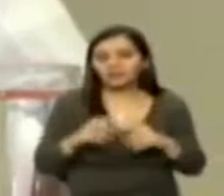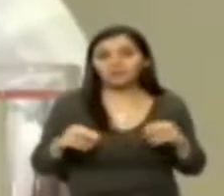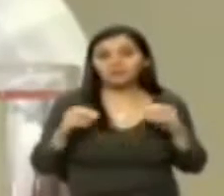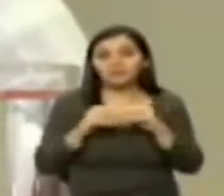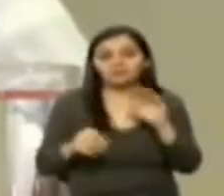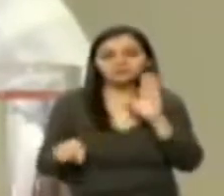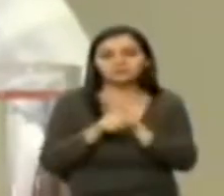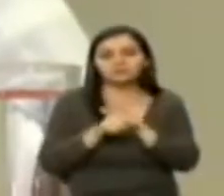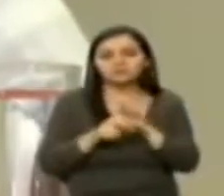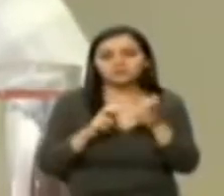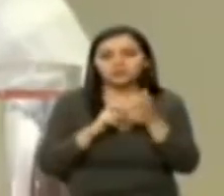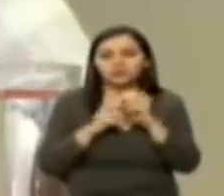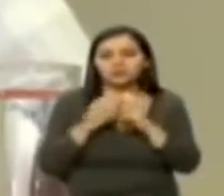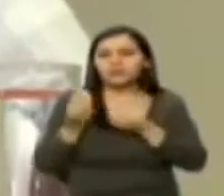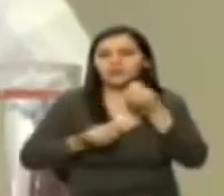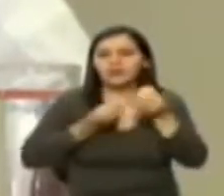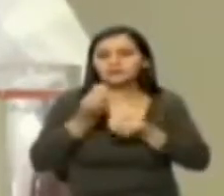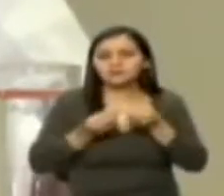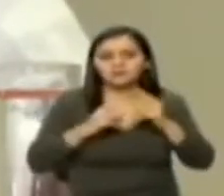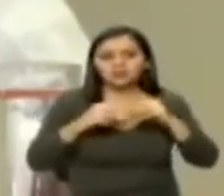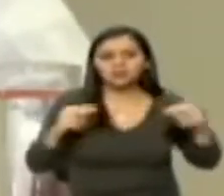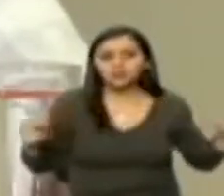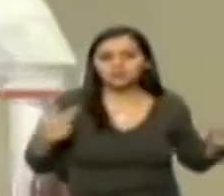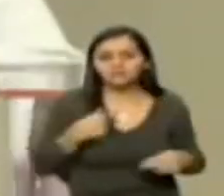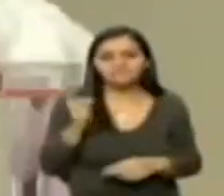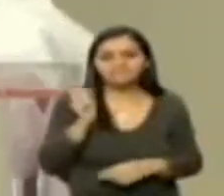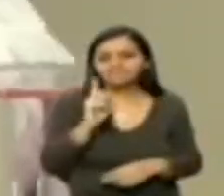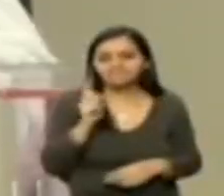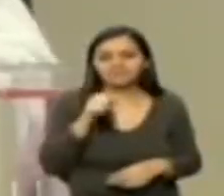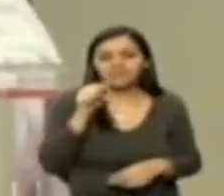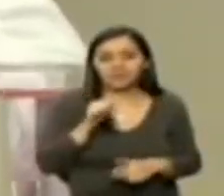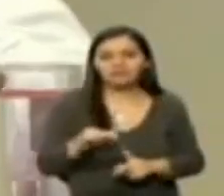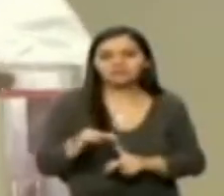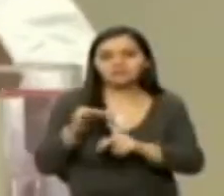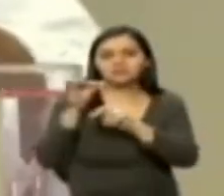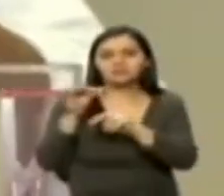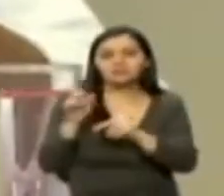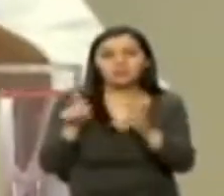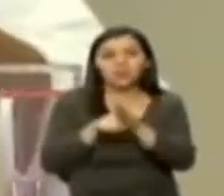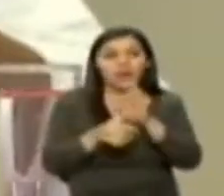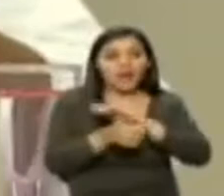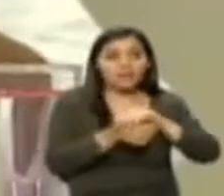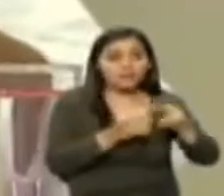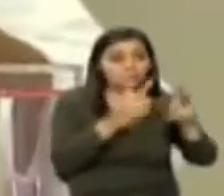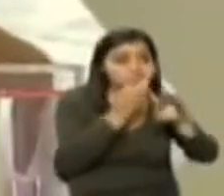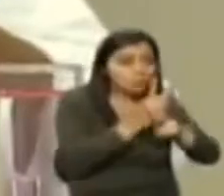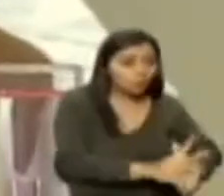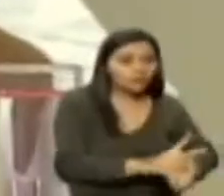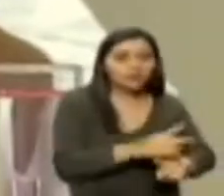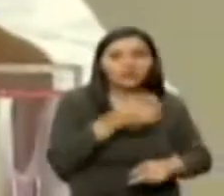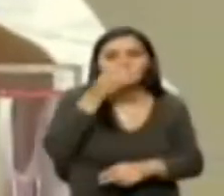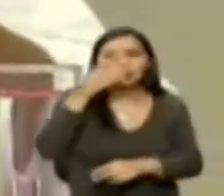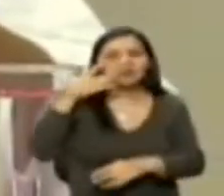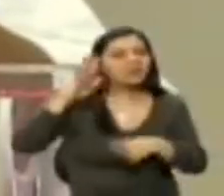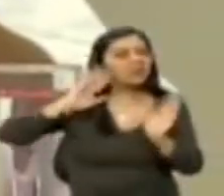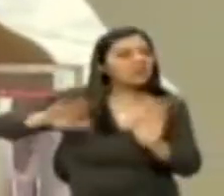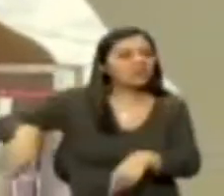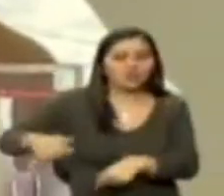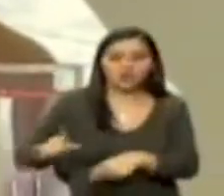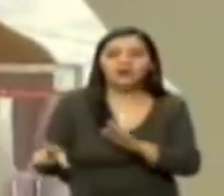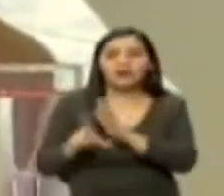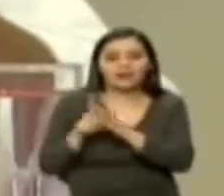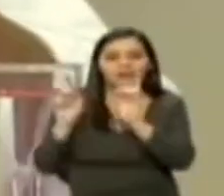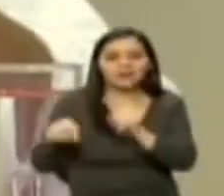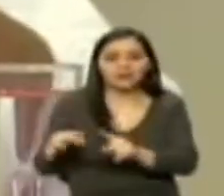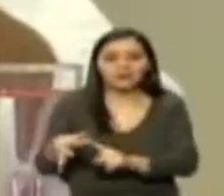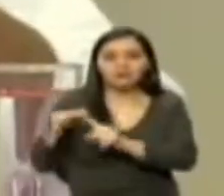efectos en el medio ambiente. Entonces, uno irá a la minería tiene un efecto muy puntual. El mayor problema para la